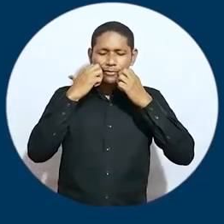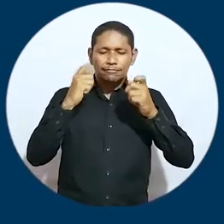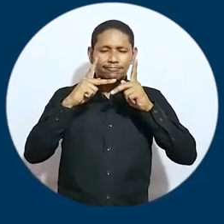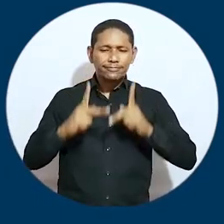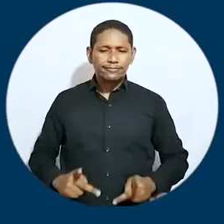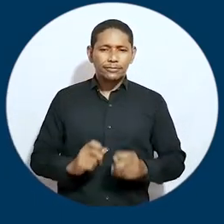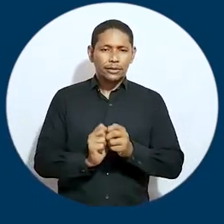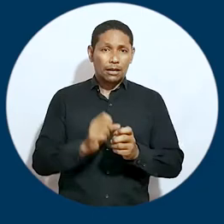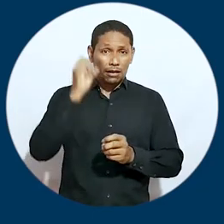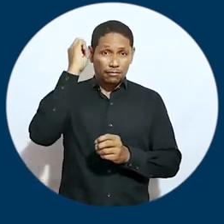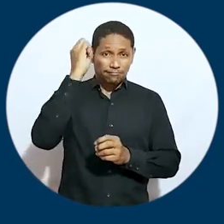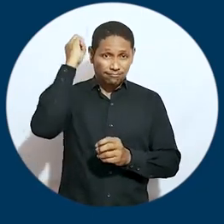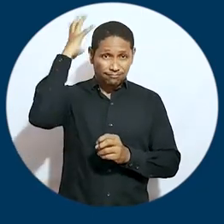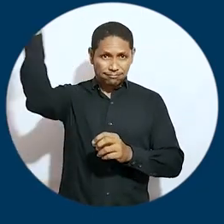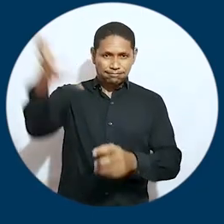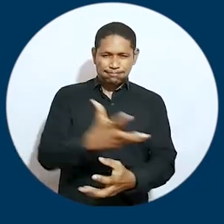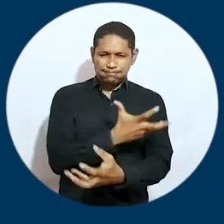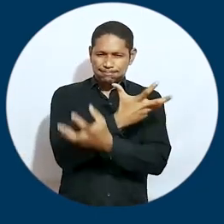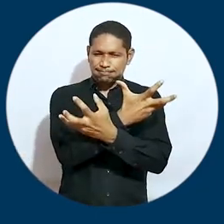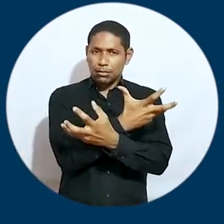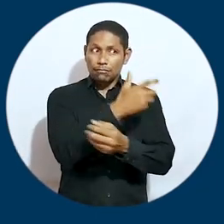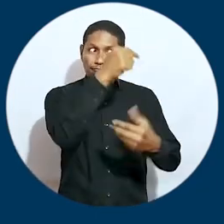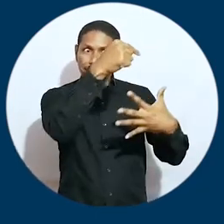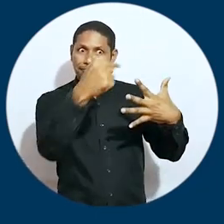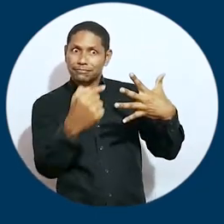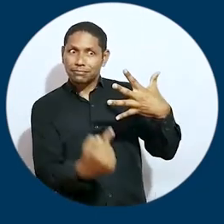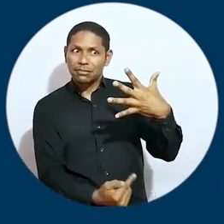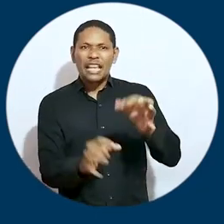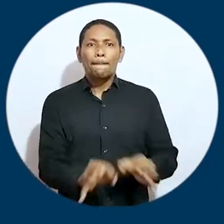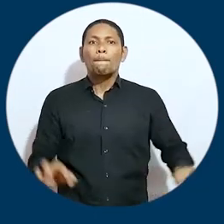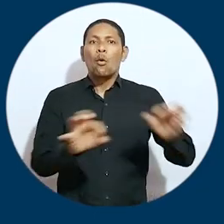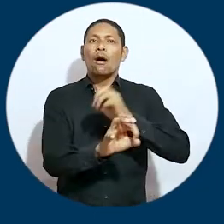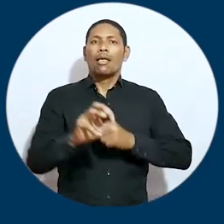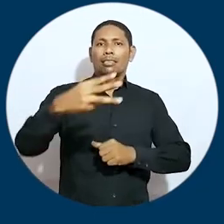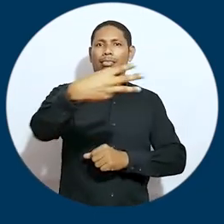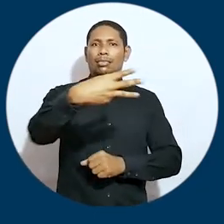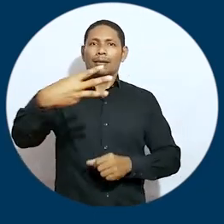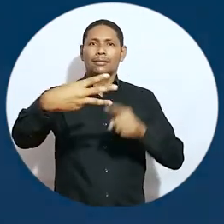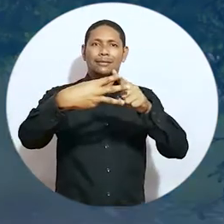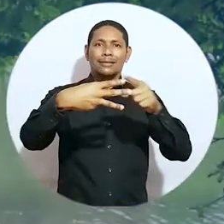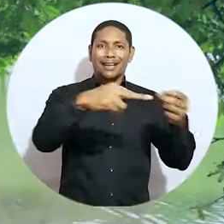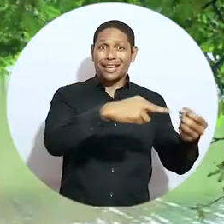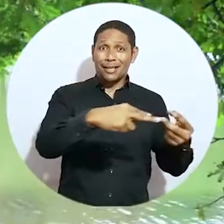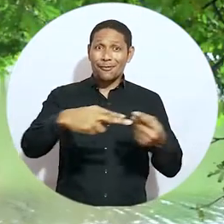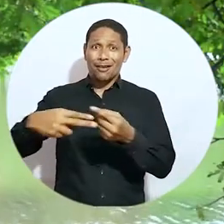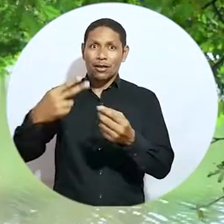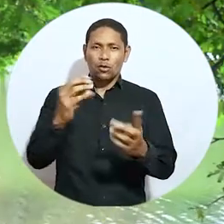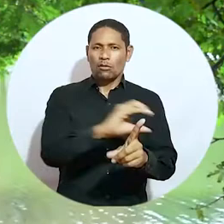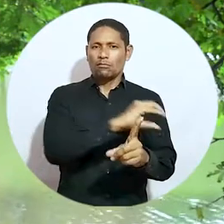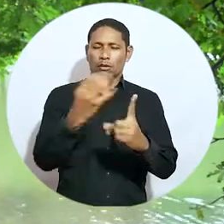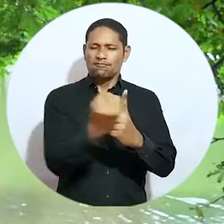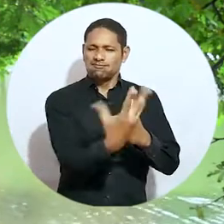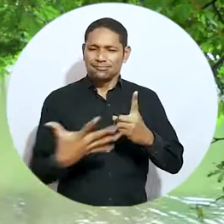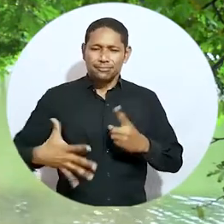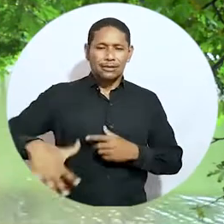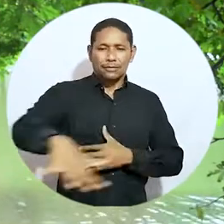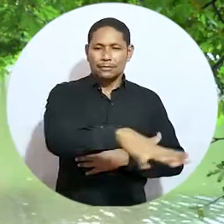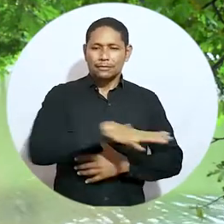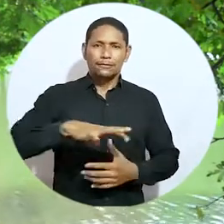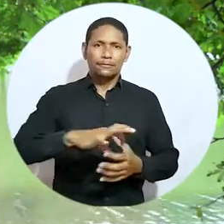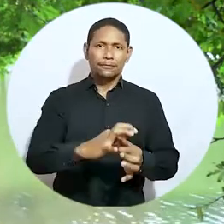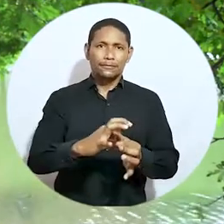tecnología, desarrollo humano y didáctica de las ciencias, todos en el marco de la triada de la educación,